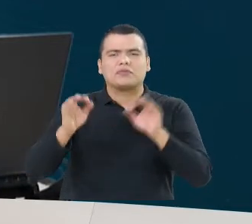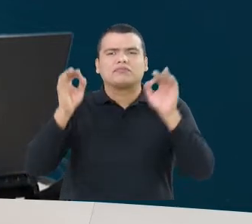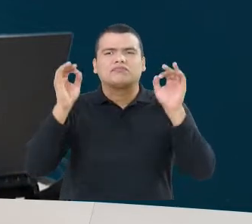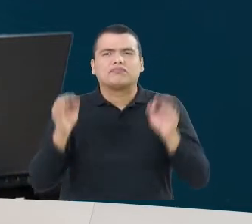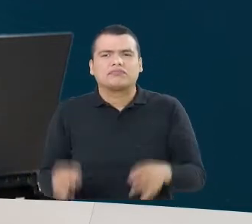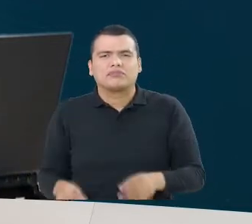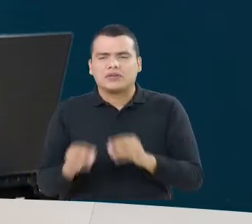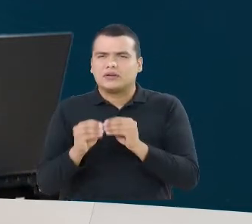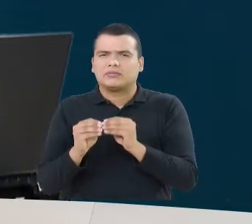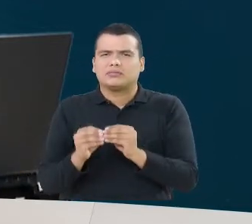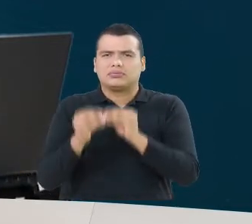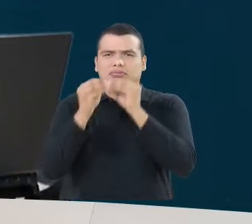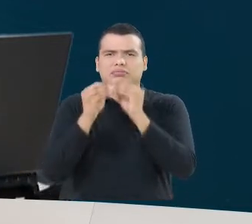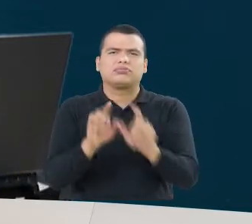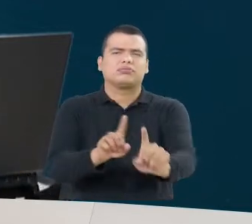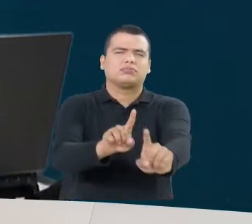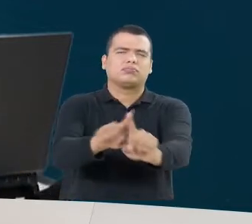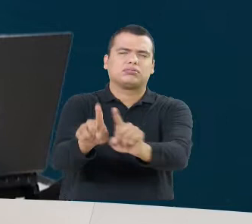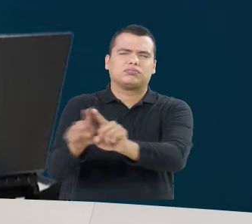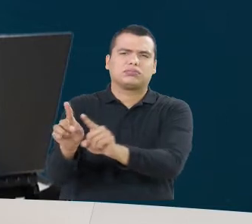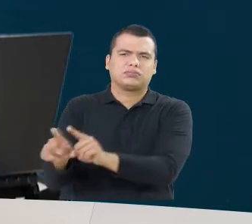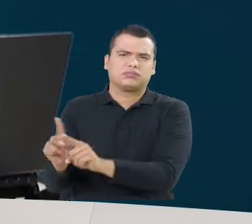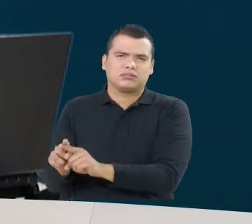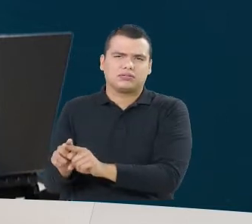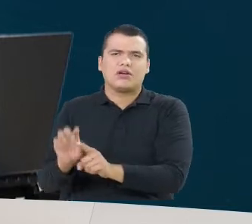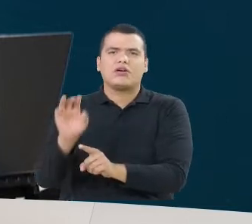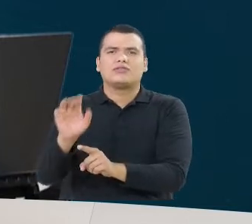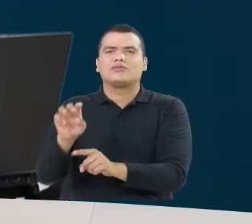a construir piezas en MDF.